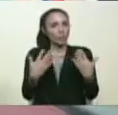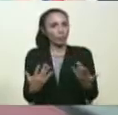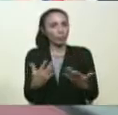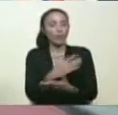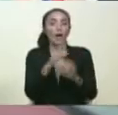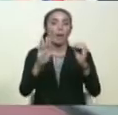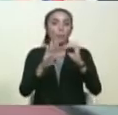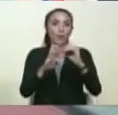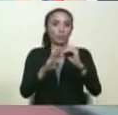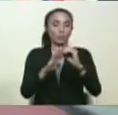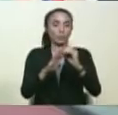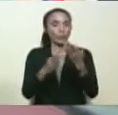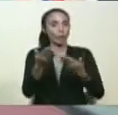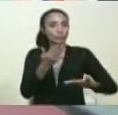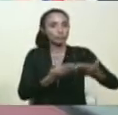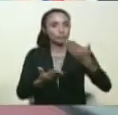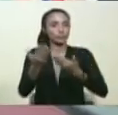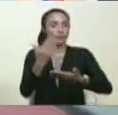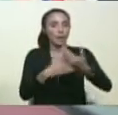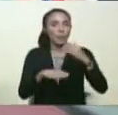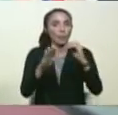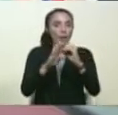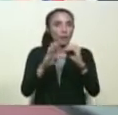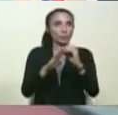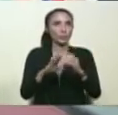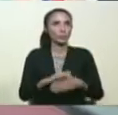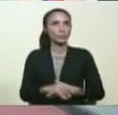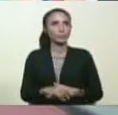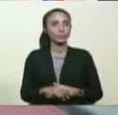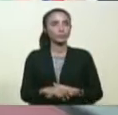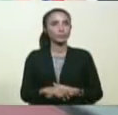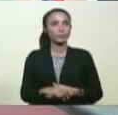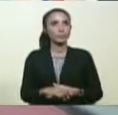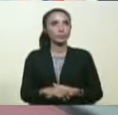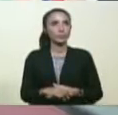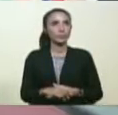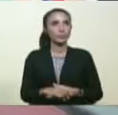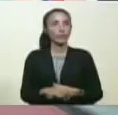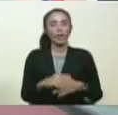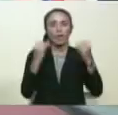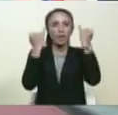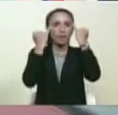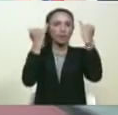Petro. El Petro es una creación